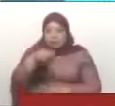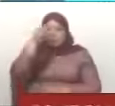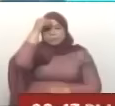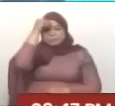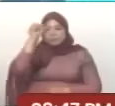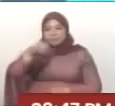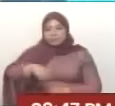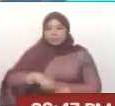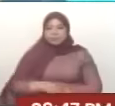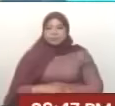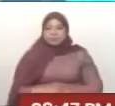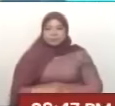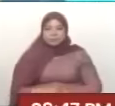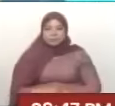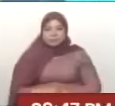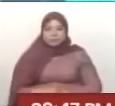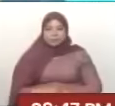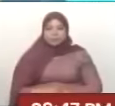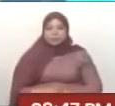presidente.